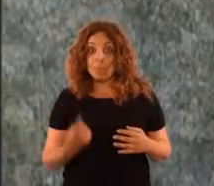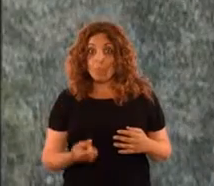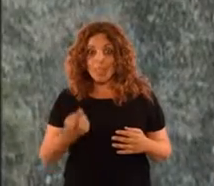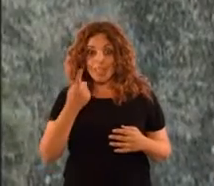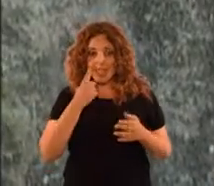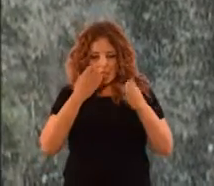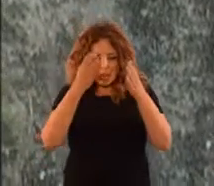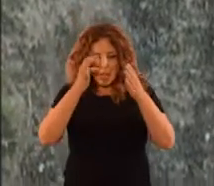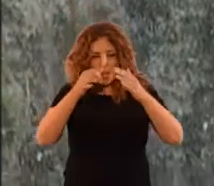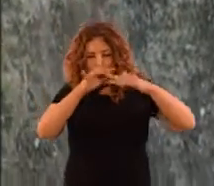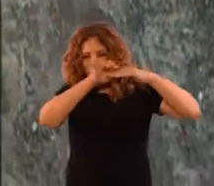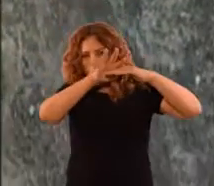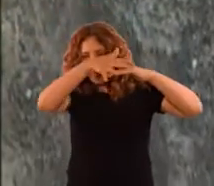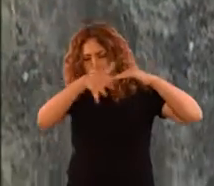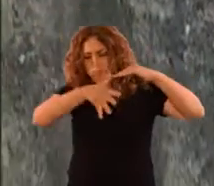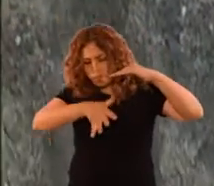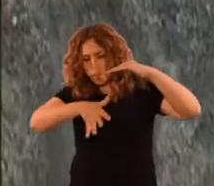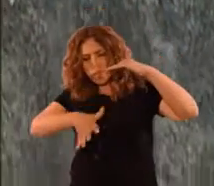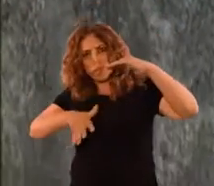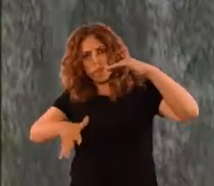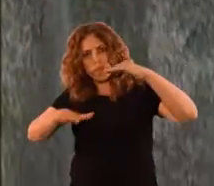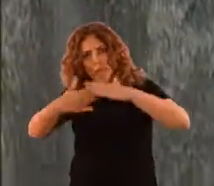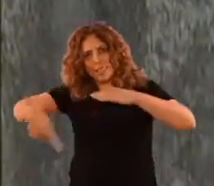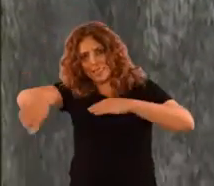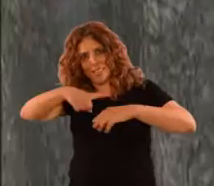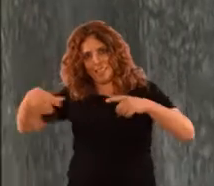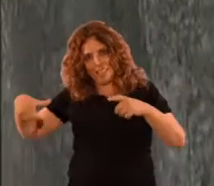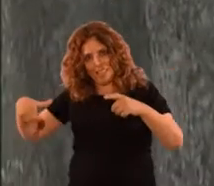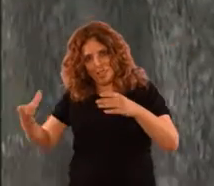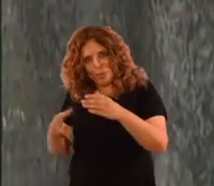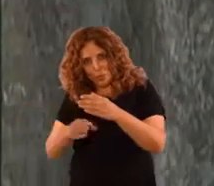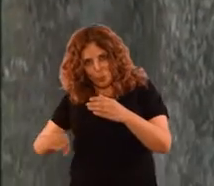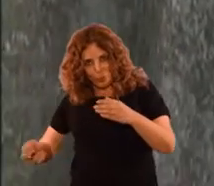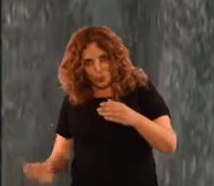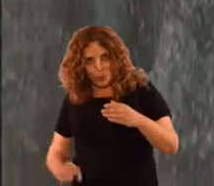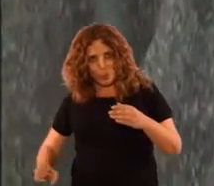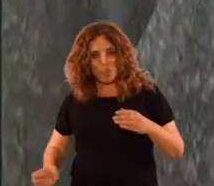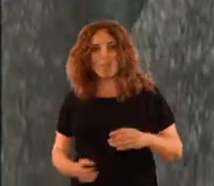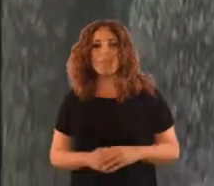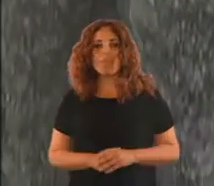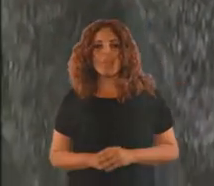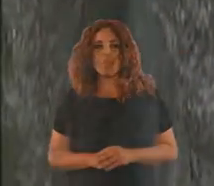Cuando esto sucede, los lapiaces distribuyen el agua hacia las dolinas.